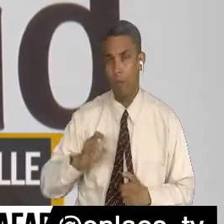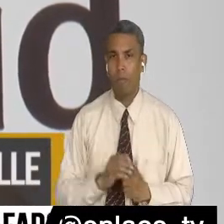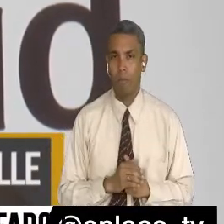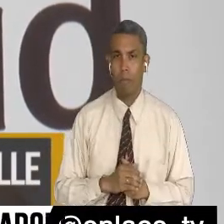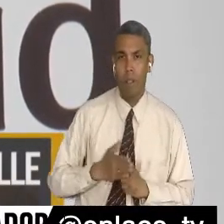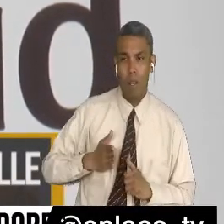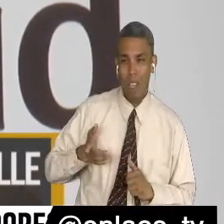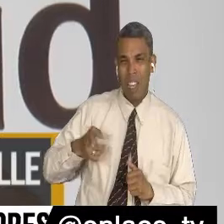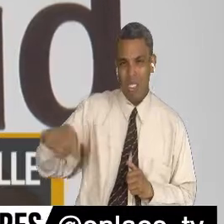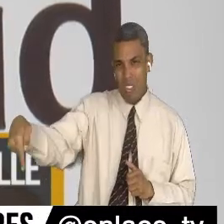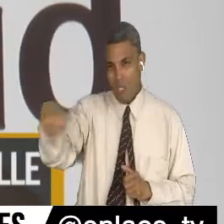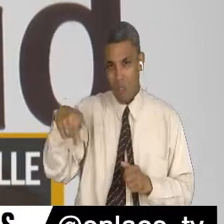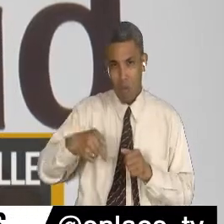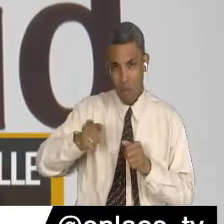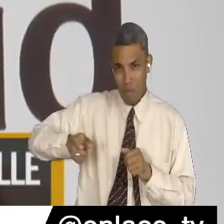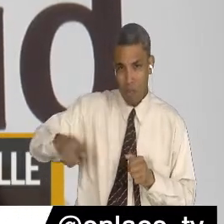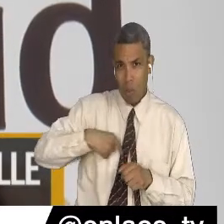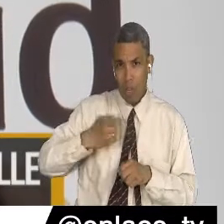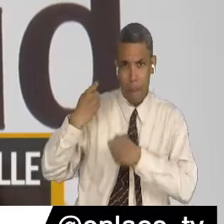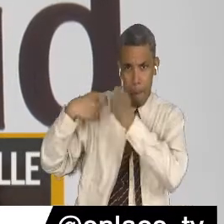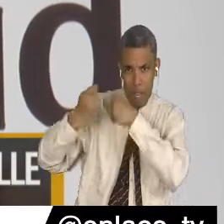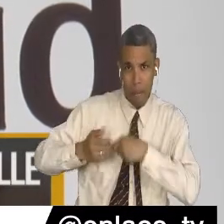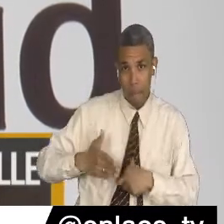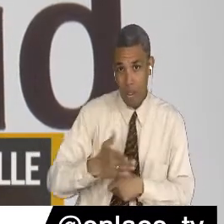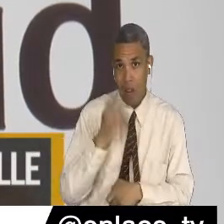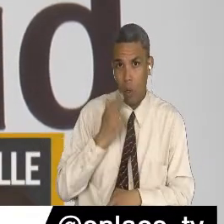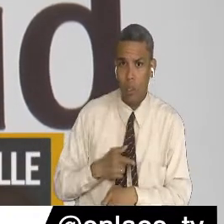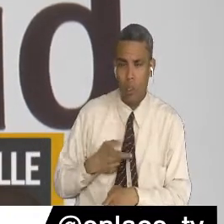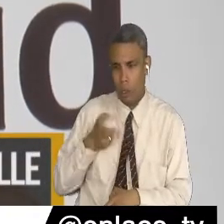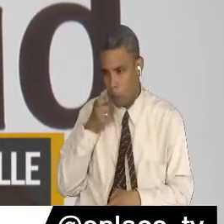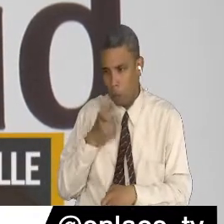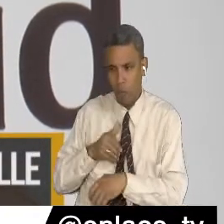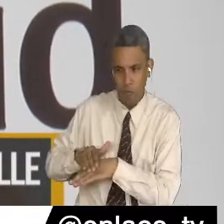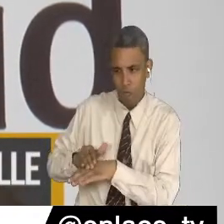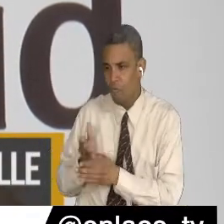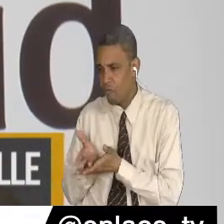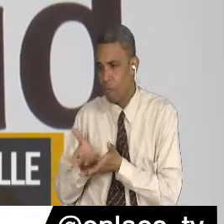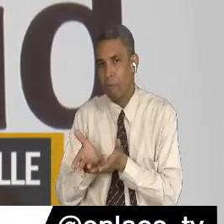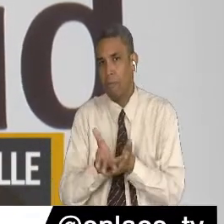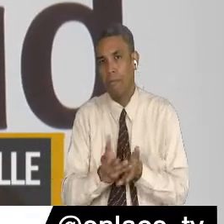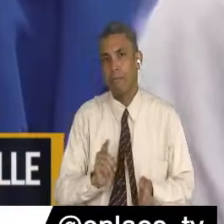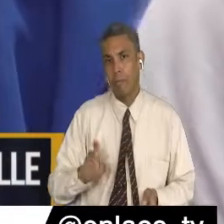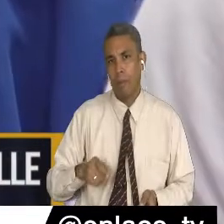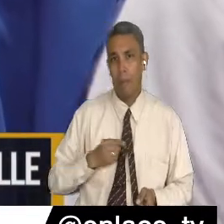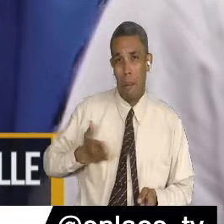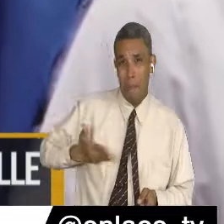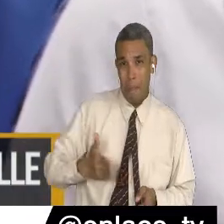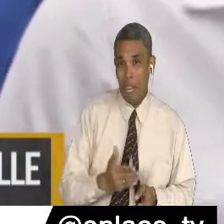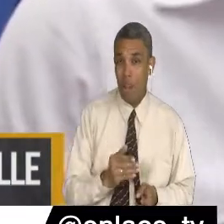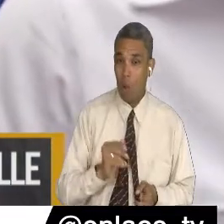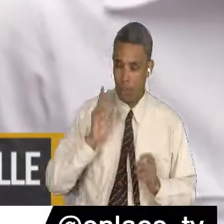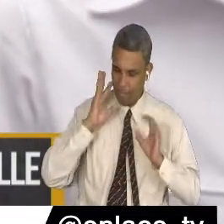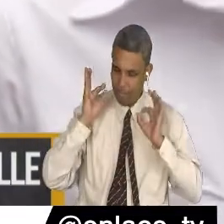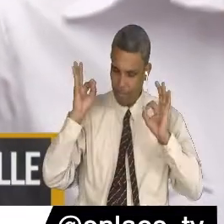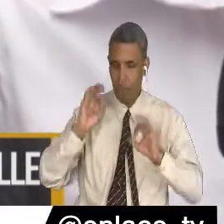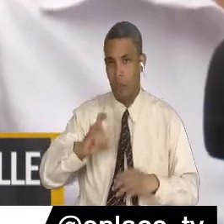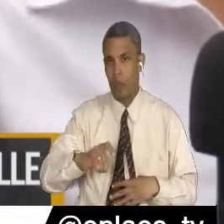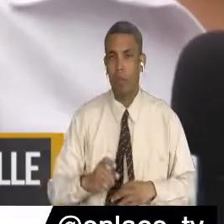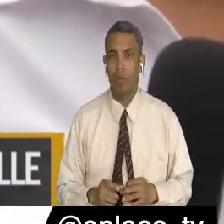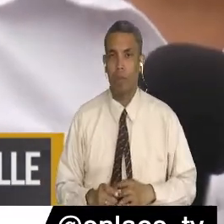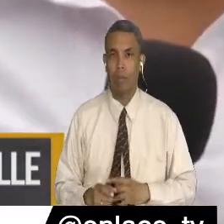que esto se multiplique en la comunidad para que reconozcamos la calidad de los pescados. Aunque durante el recorrido